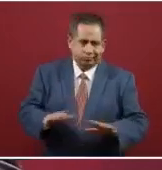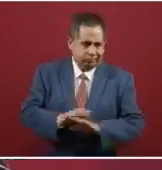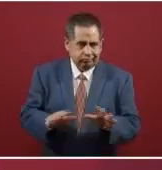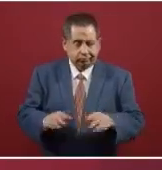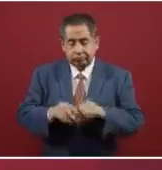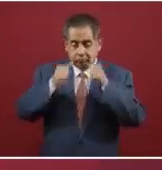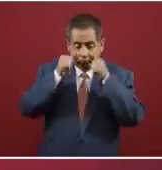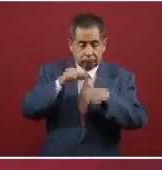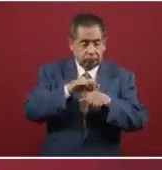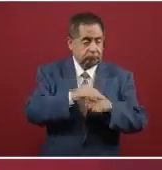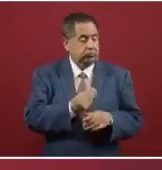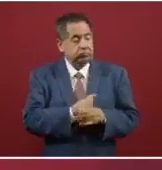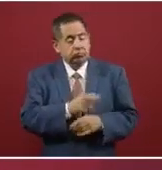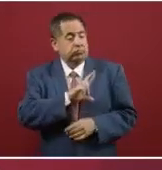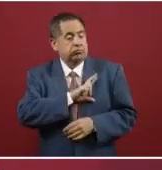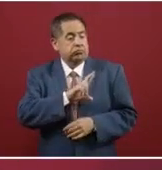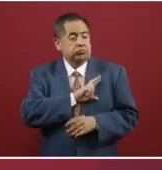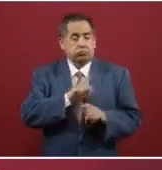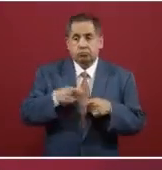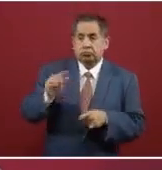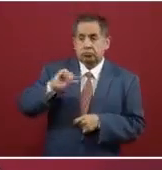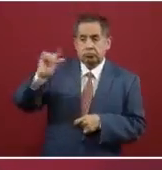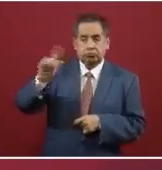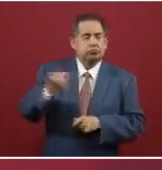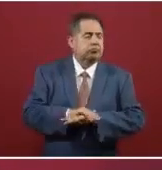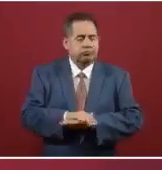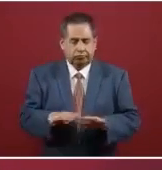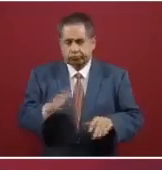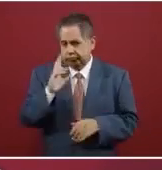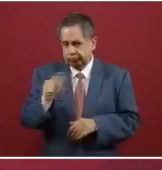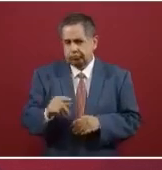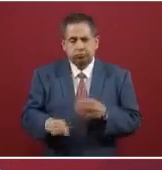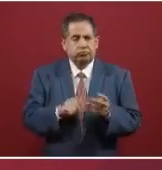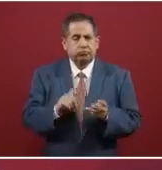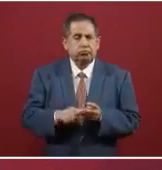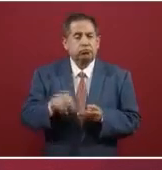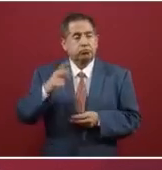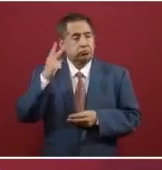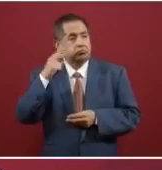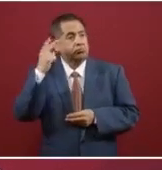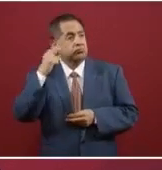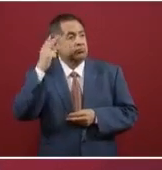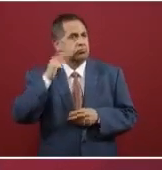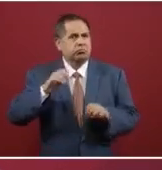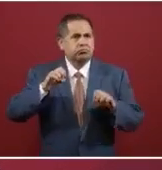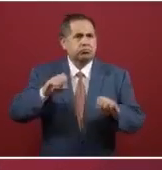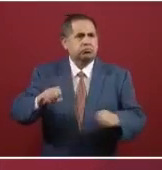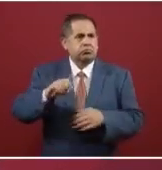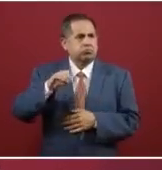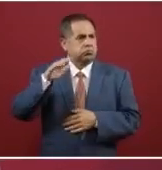atención médica privada para los altos funcionarios públicos, ya no se viaja en avión,